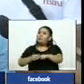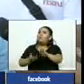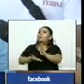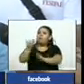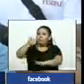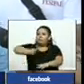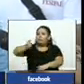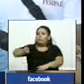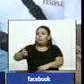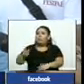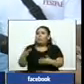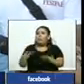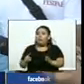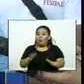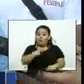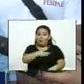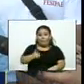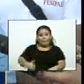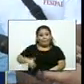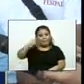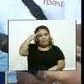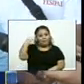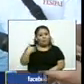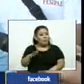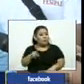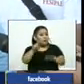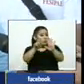aumentaron la presidenta alrededor de